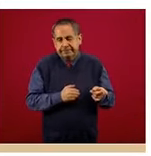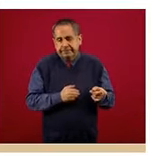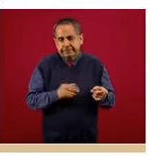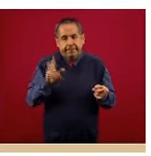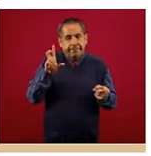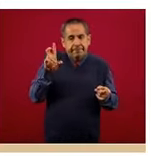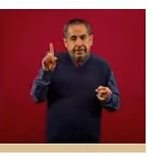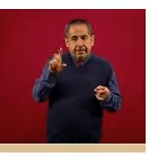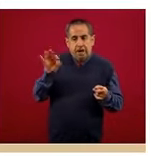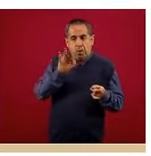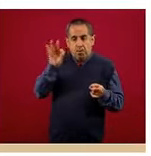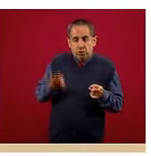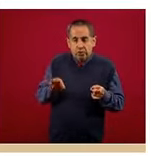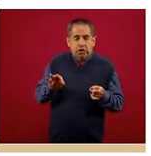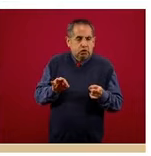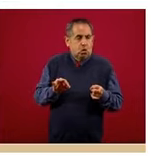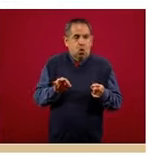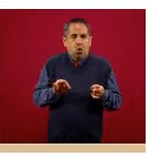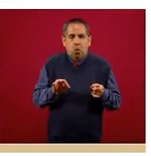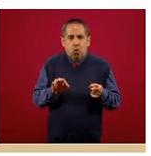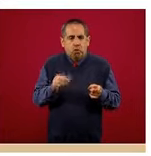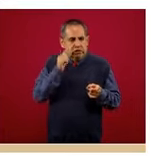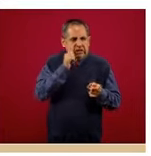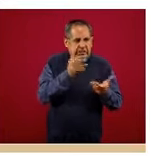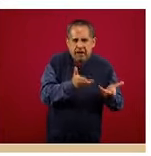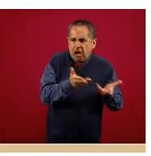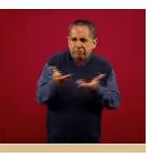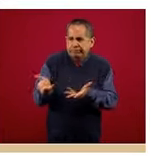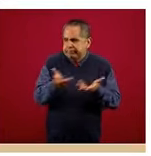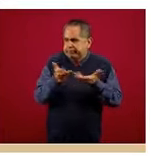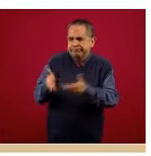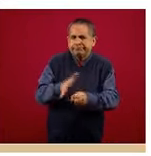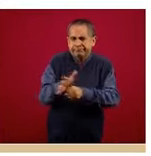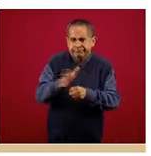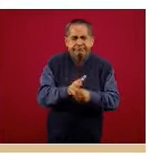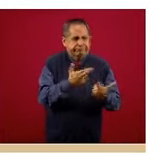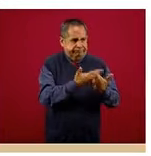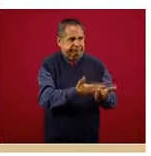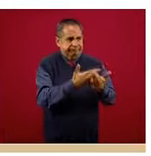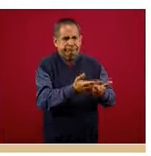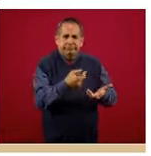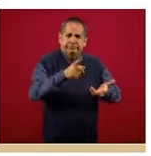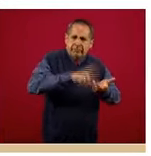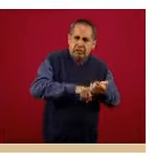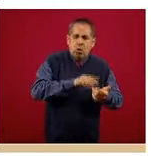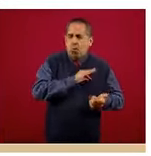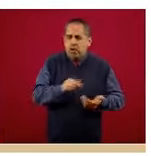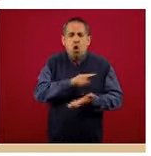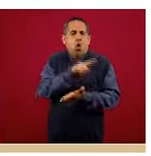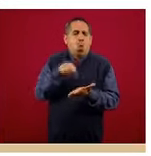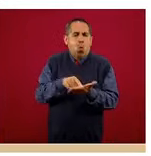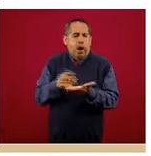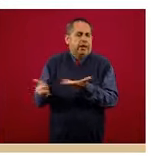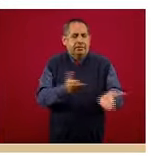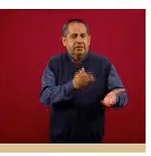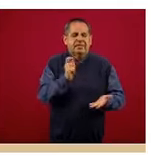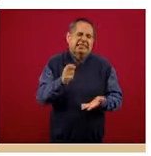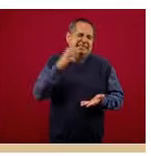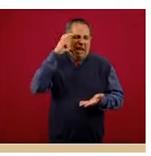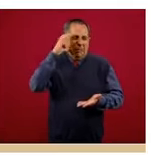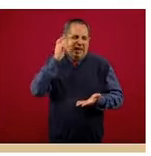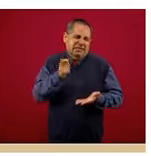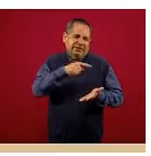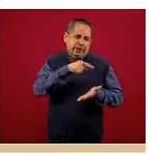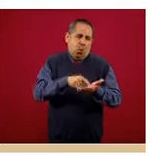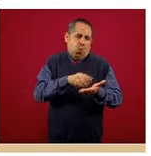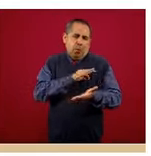un 30% siempre de disponibilidad de camas, en este caso generales, están en 22 y en 26,